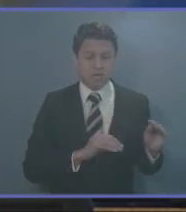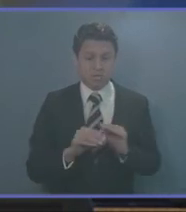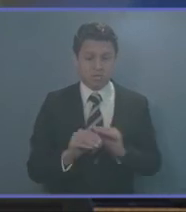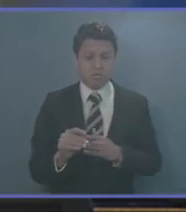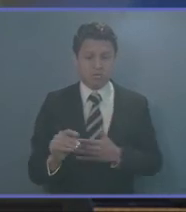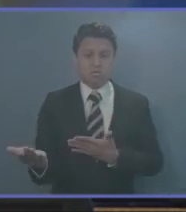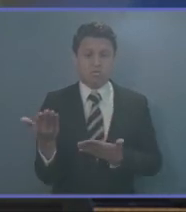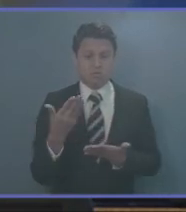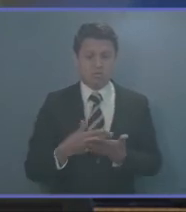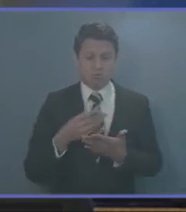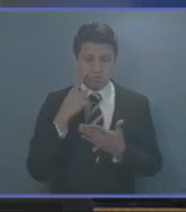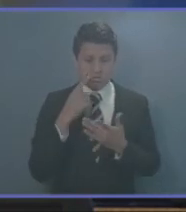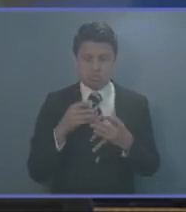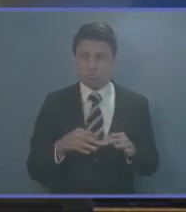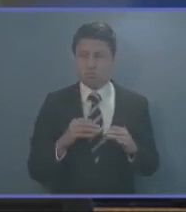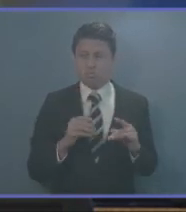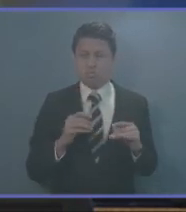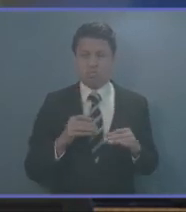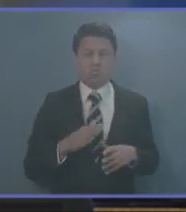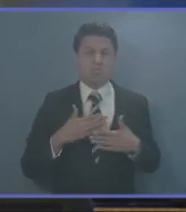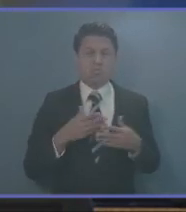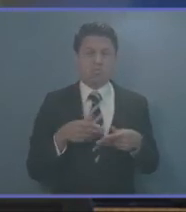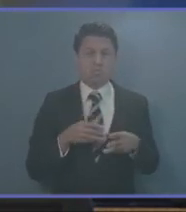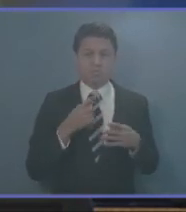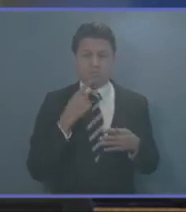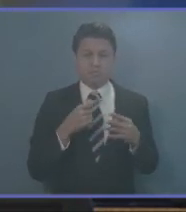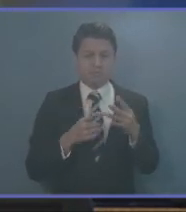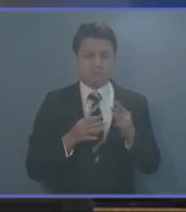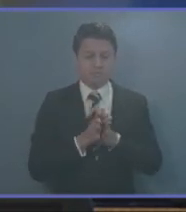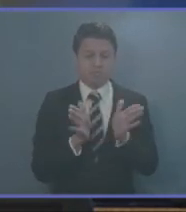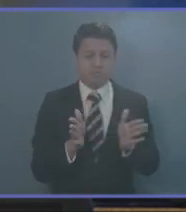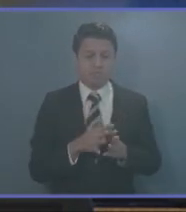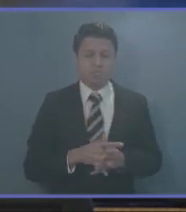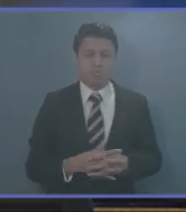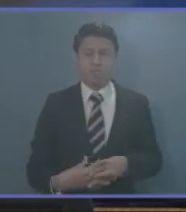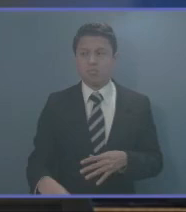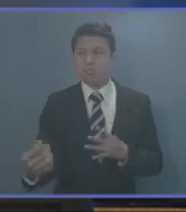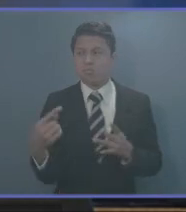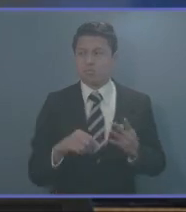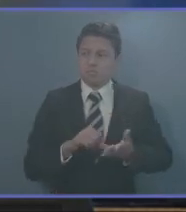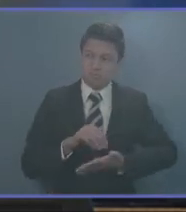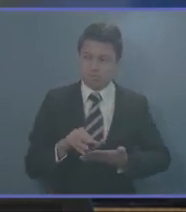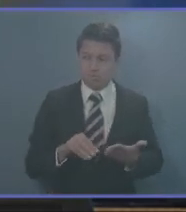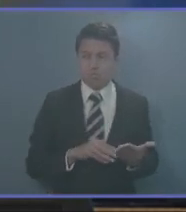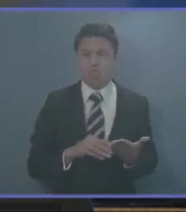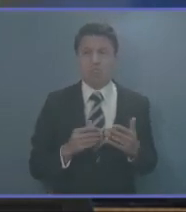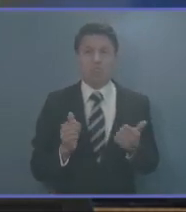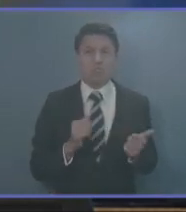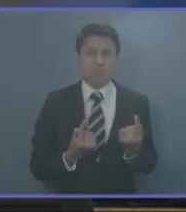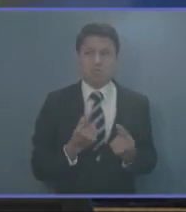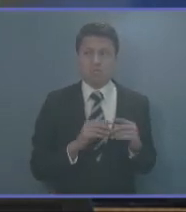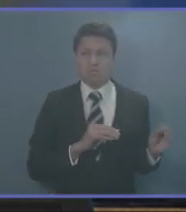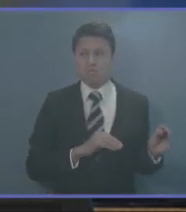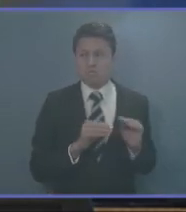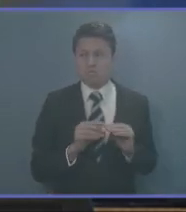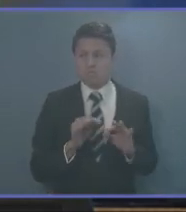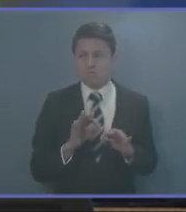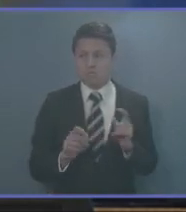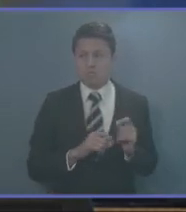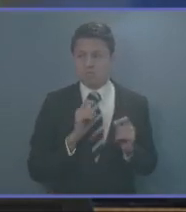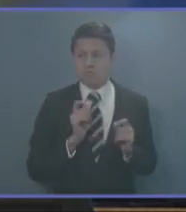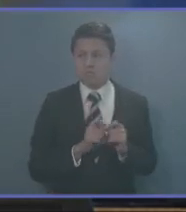se estará sujeto a lo que se dispone en la Ley General Tributaria Municipal y en el Código Municipal en lo que fuere